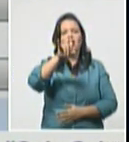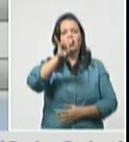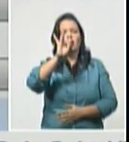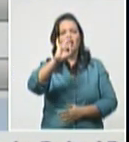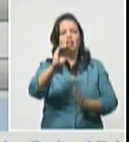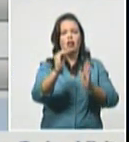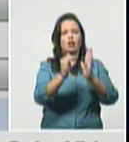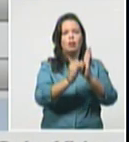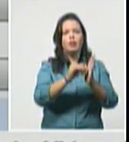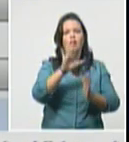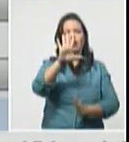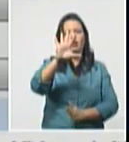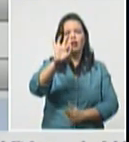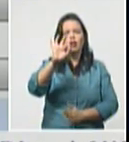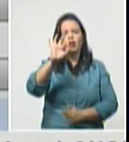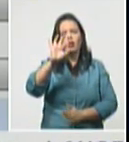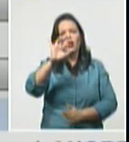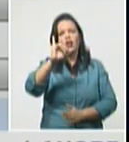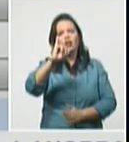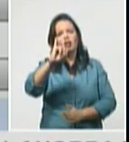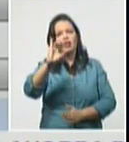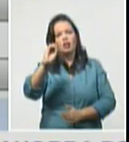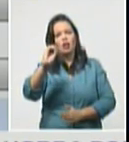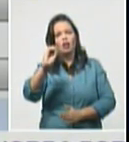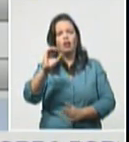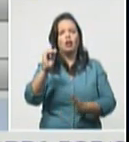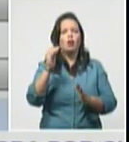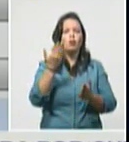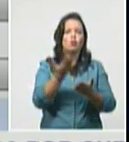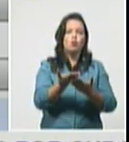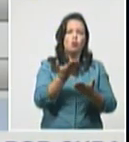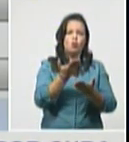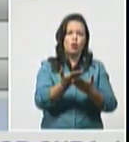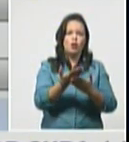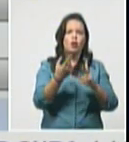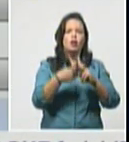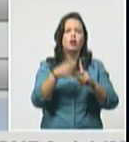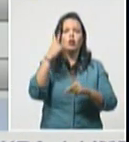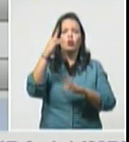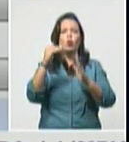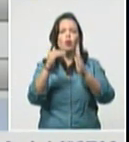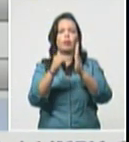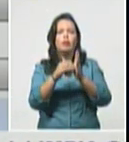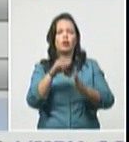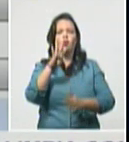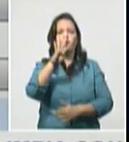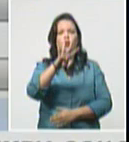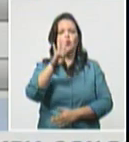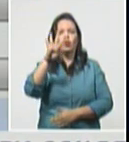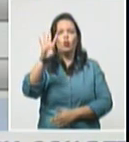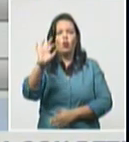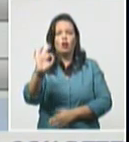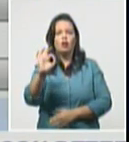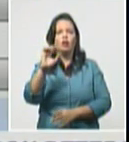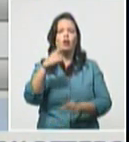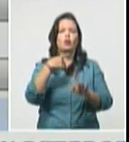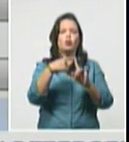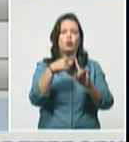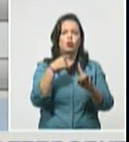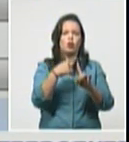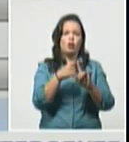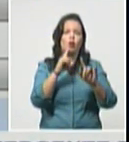217.560 muestras realizadas y 2.440 positivas, al incluir las